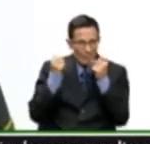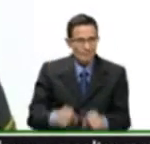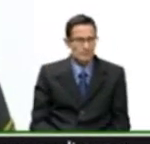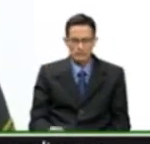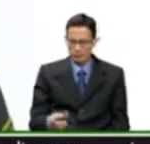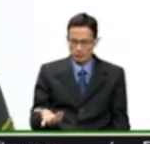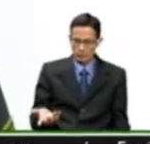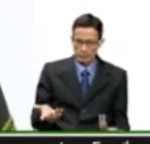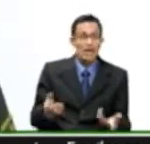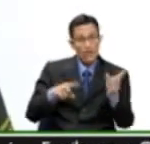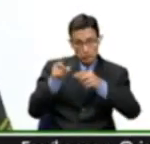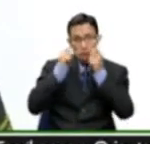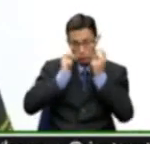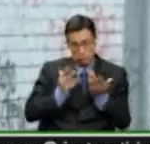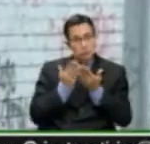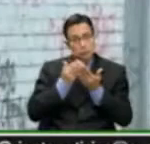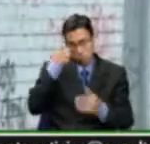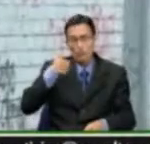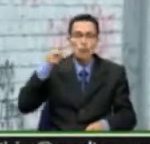tienen otros estudiantes que van en la marcha.